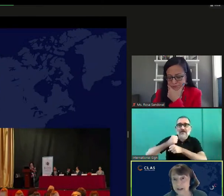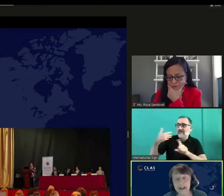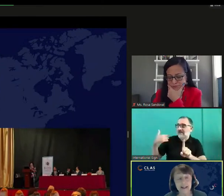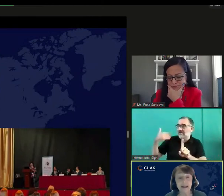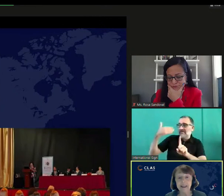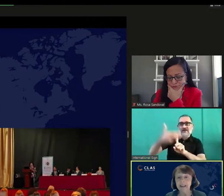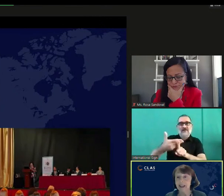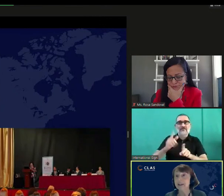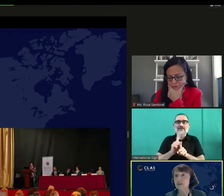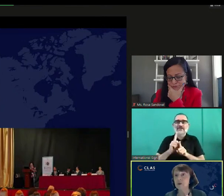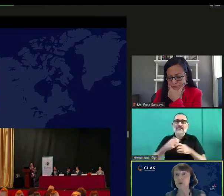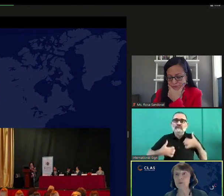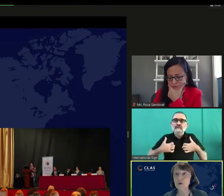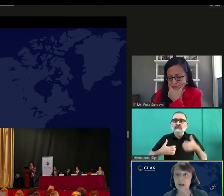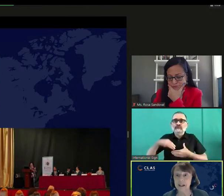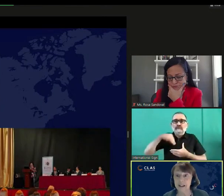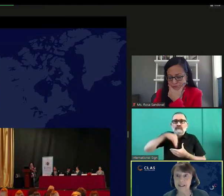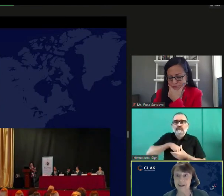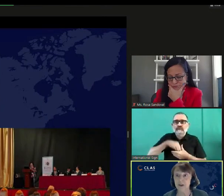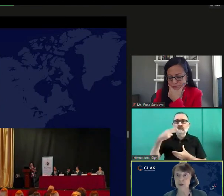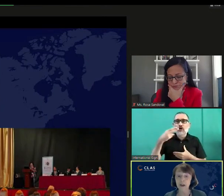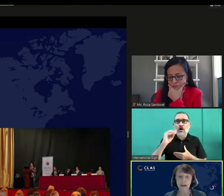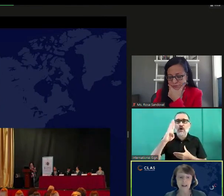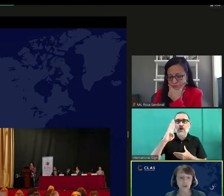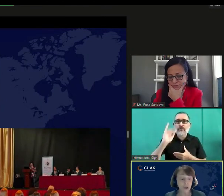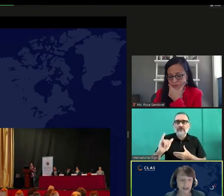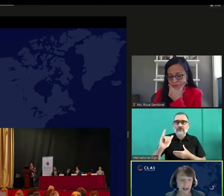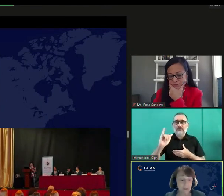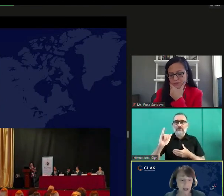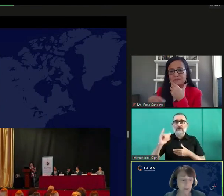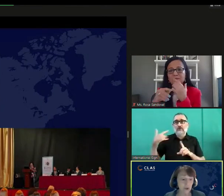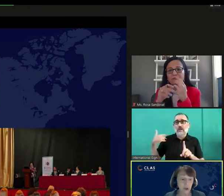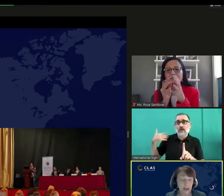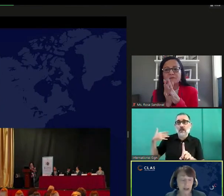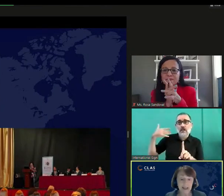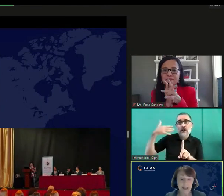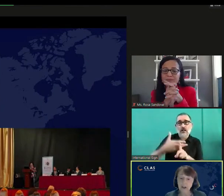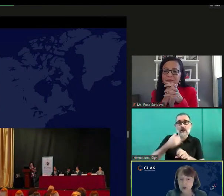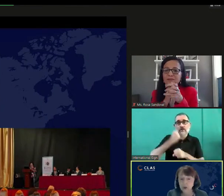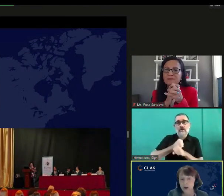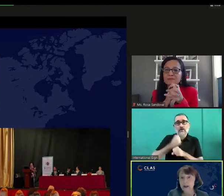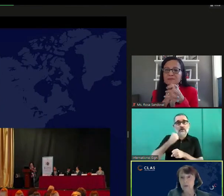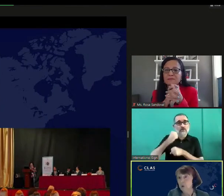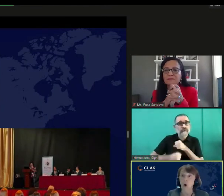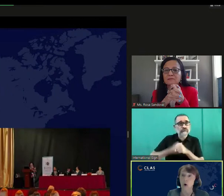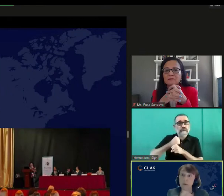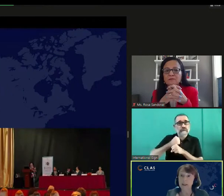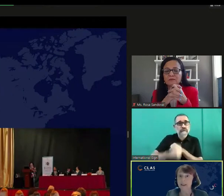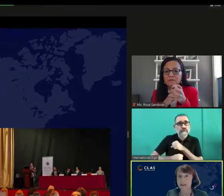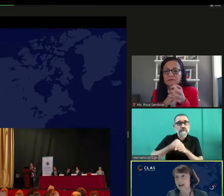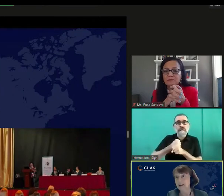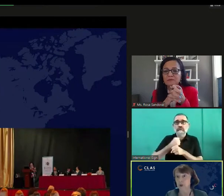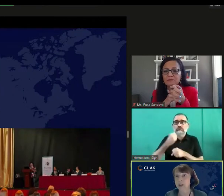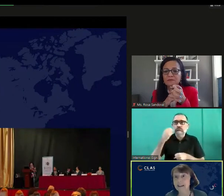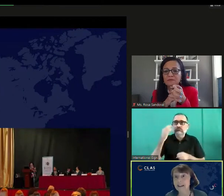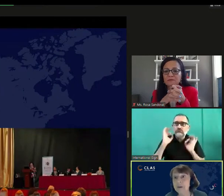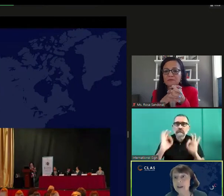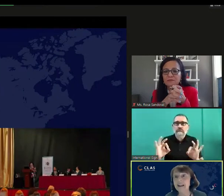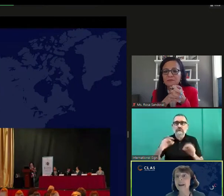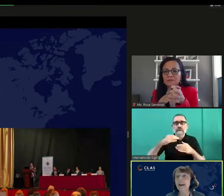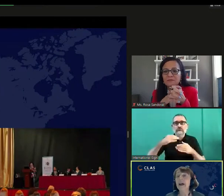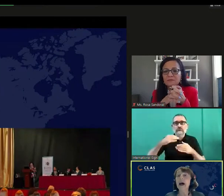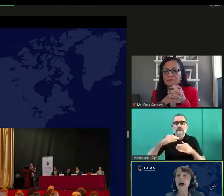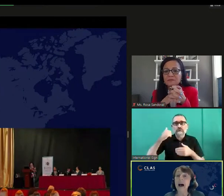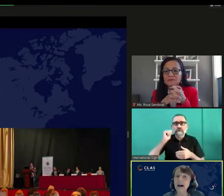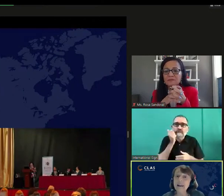bloomberg a quien hay que estarles muy agradecidos entonces cambiamos de que esto era un hobby de la sociedad